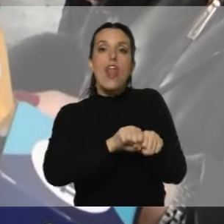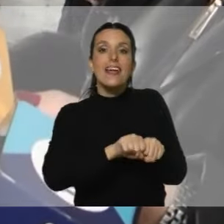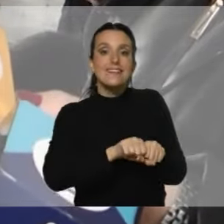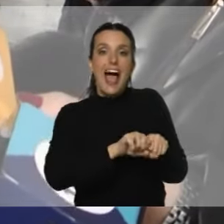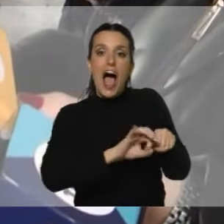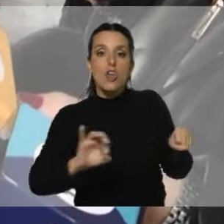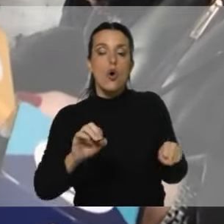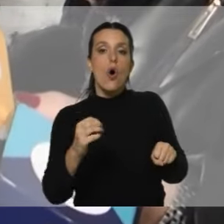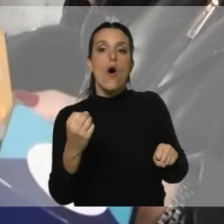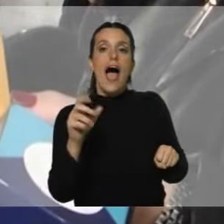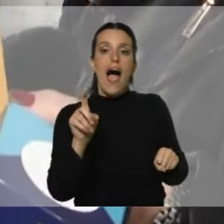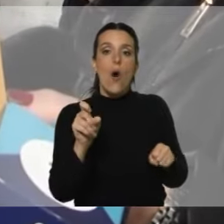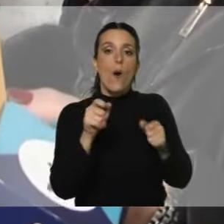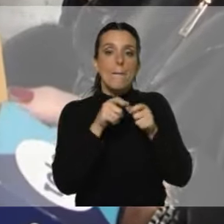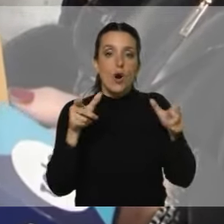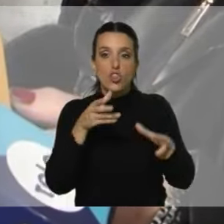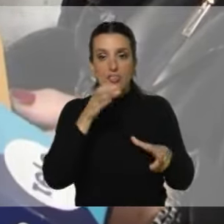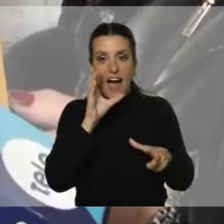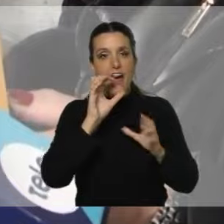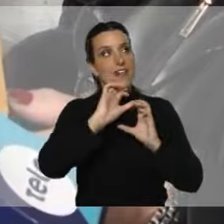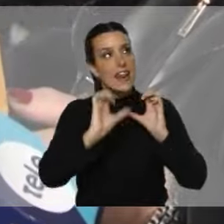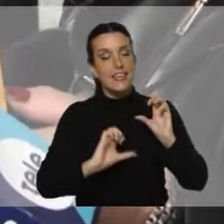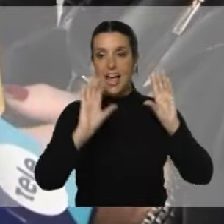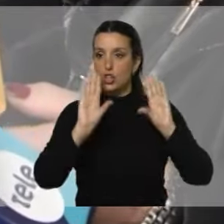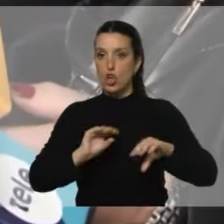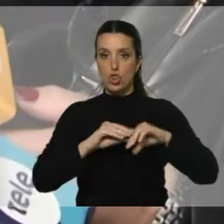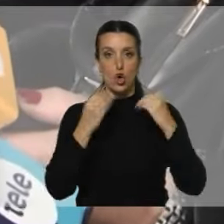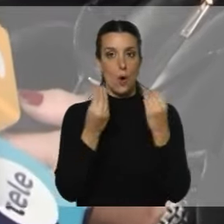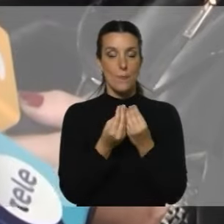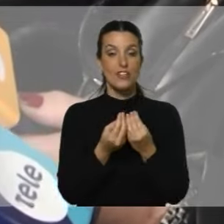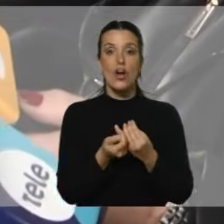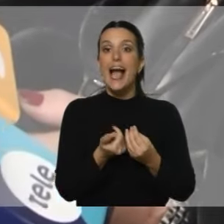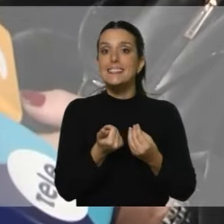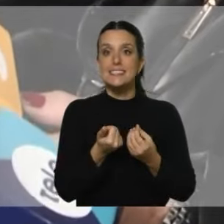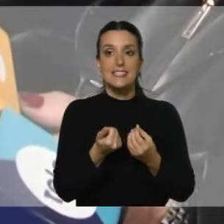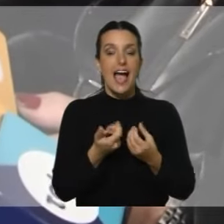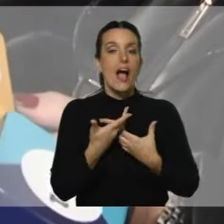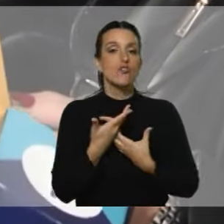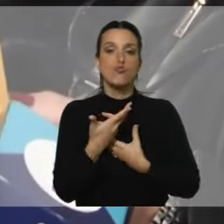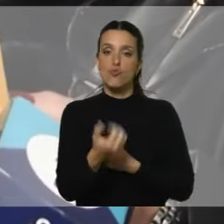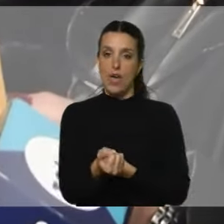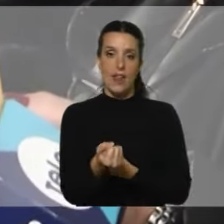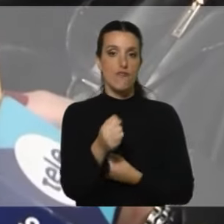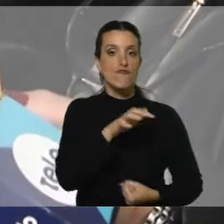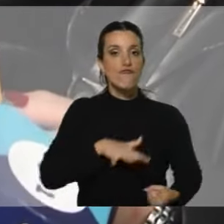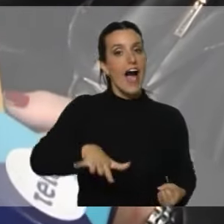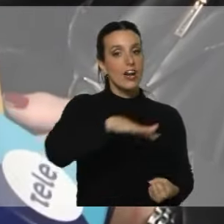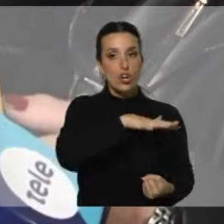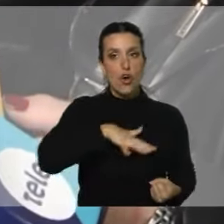con la red de agua potable y de energía eléctrica. Es decir, estamos prácticamente que ayudando a construir